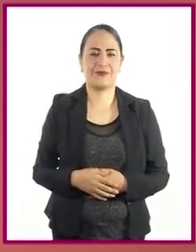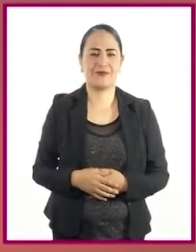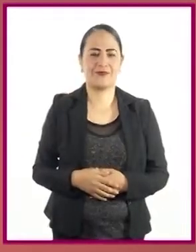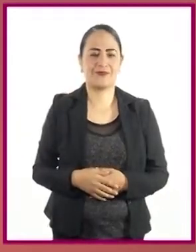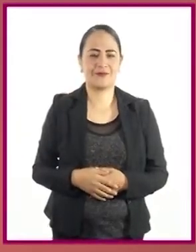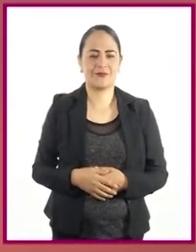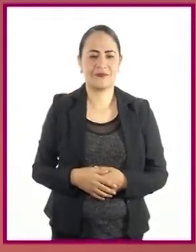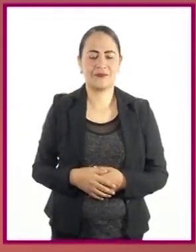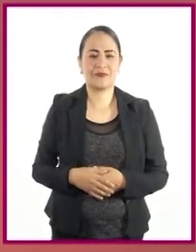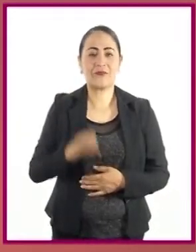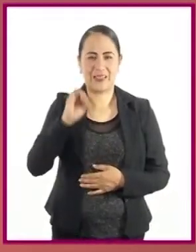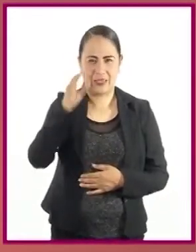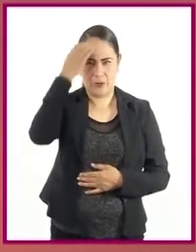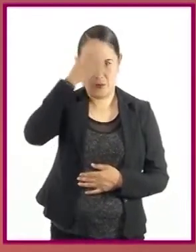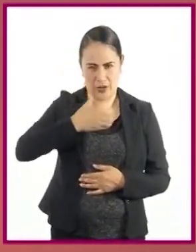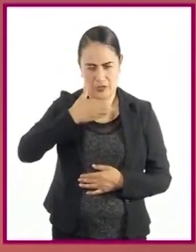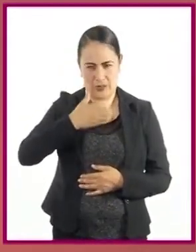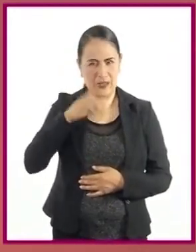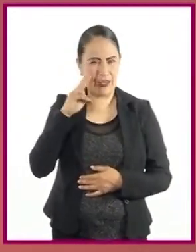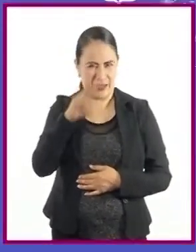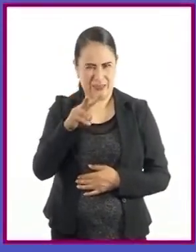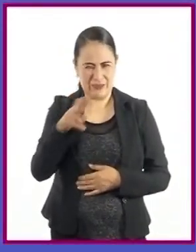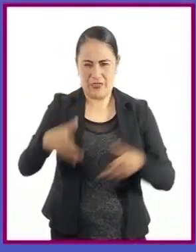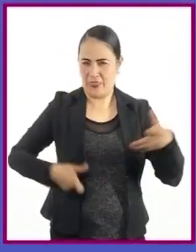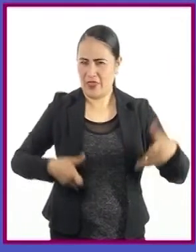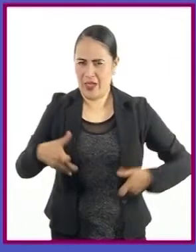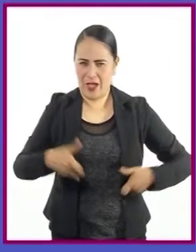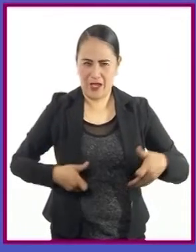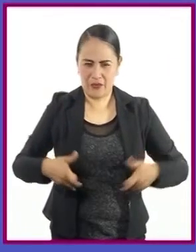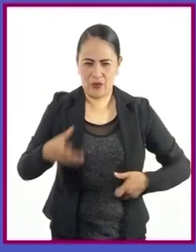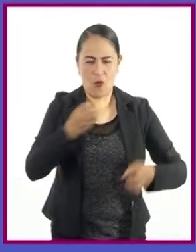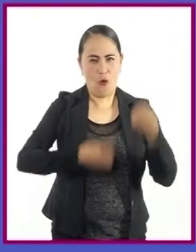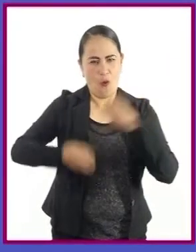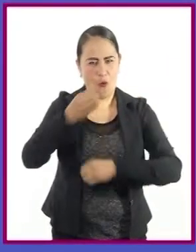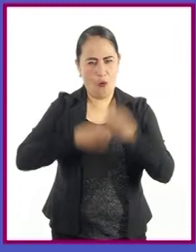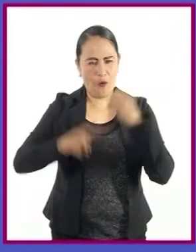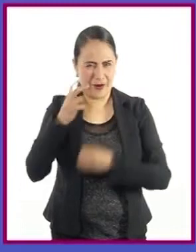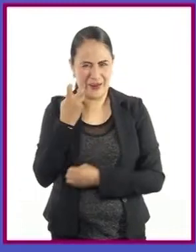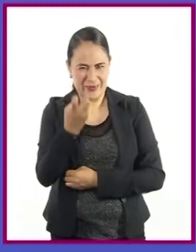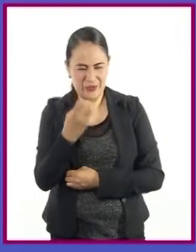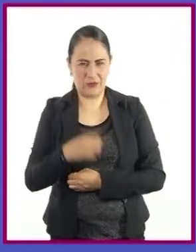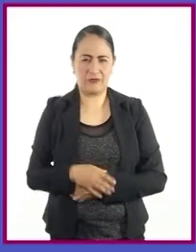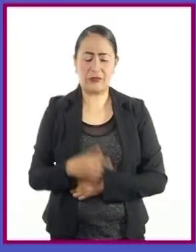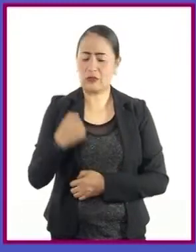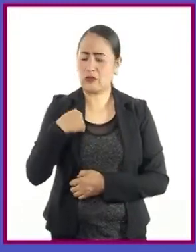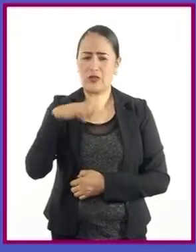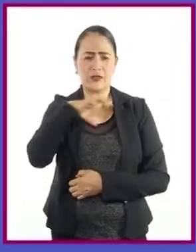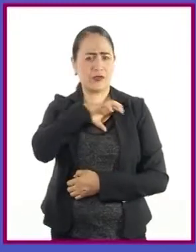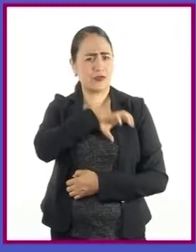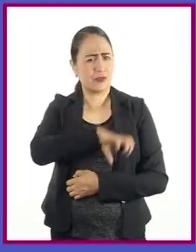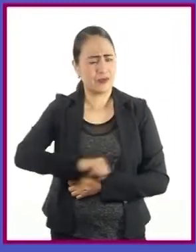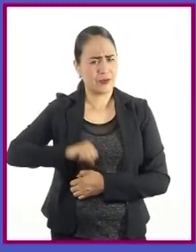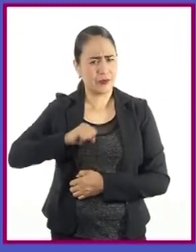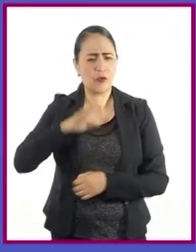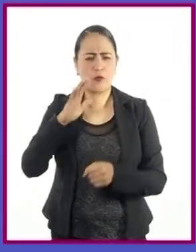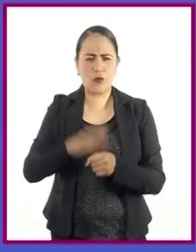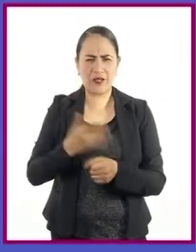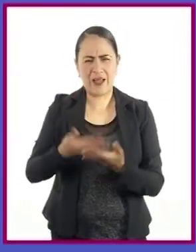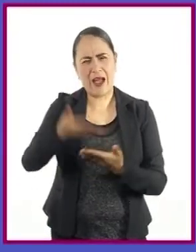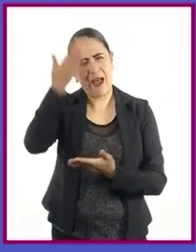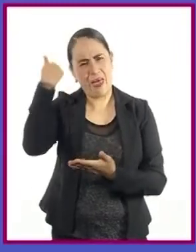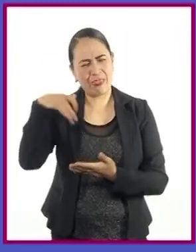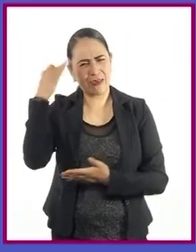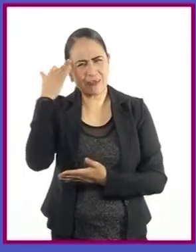mire, esta imagen es de una obra de teatro. Me encantó porque tiene una ambientación como